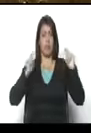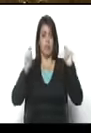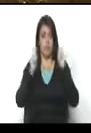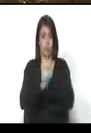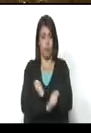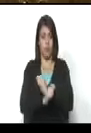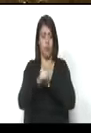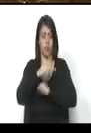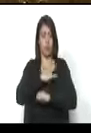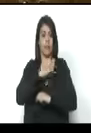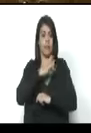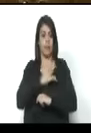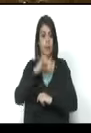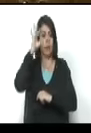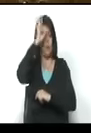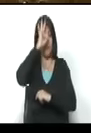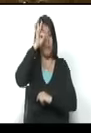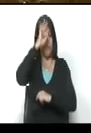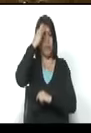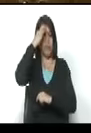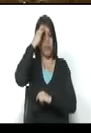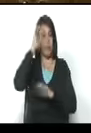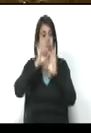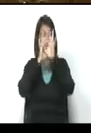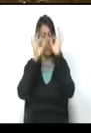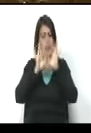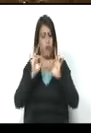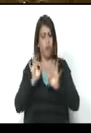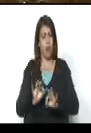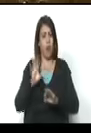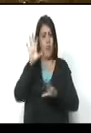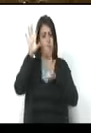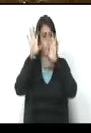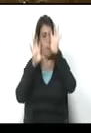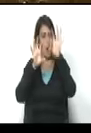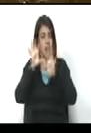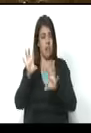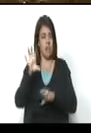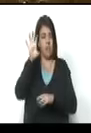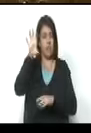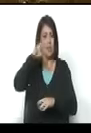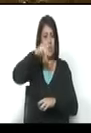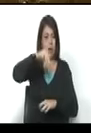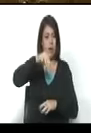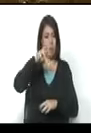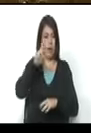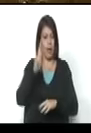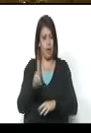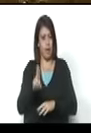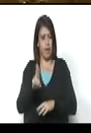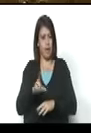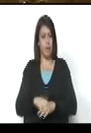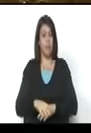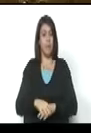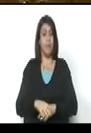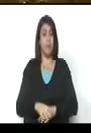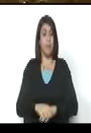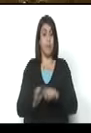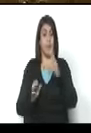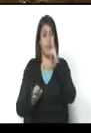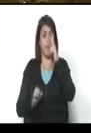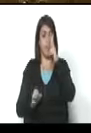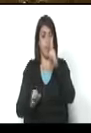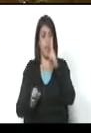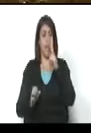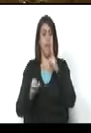Transformó el sentido filosófico del modelo de país con el sistema EBR, el árbol de las tres